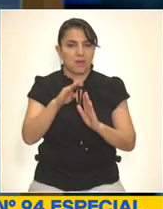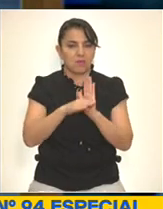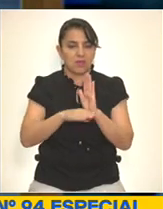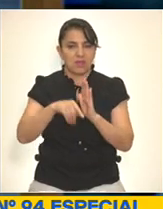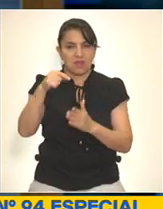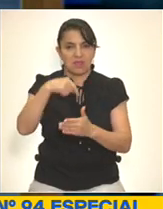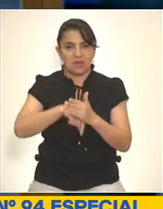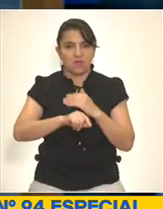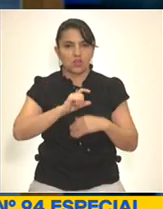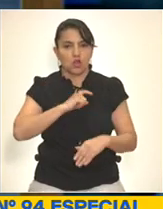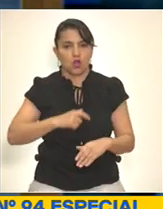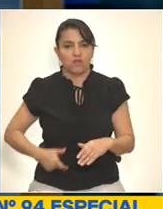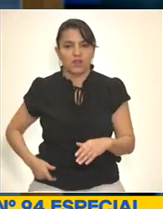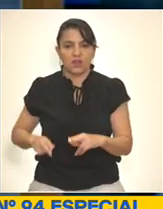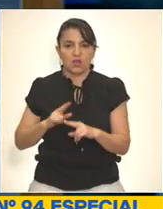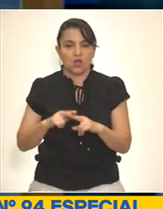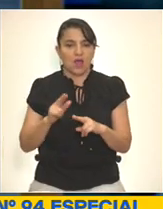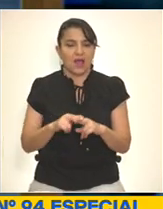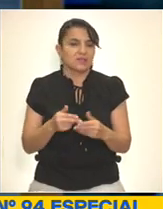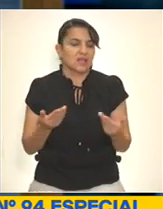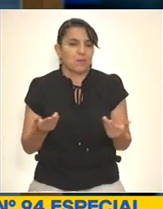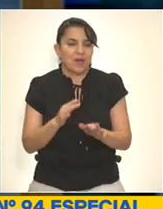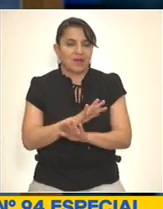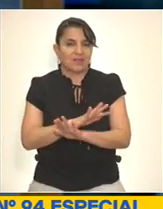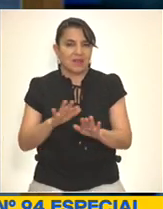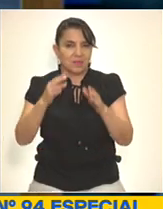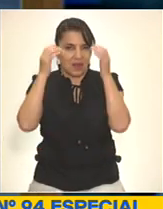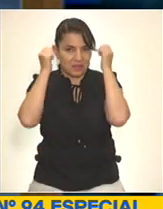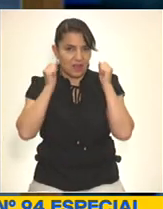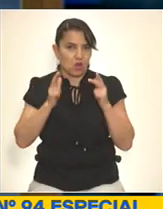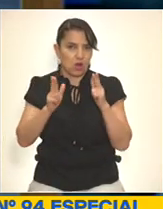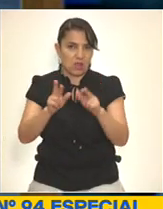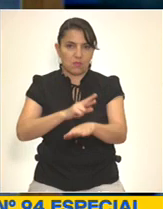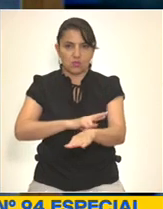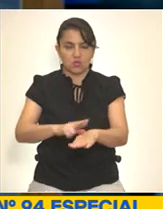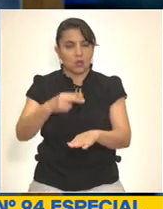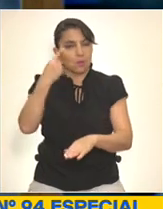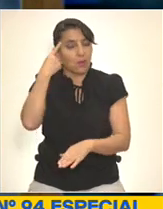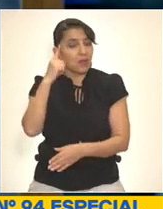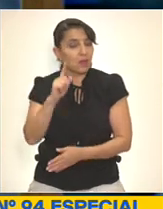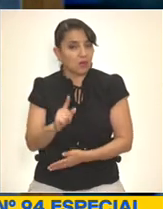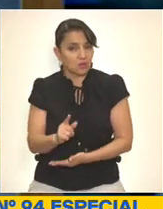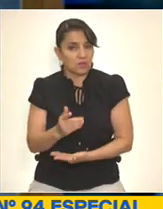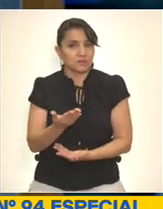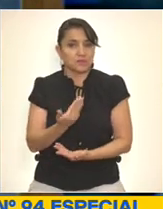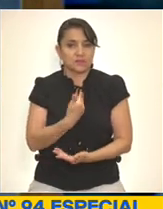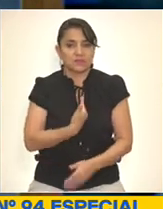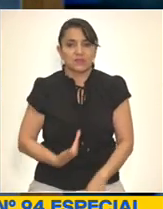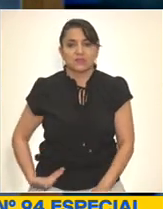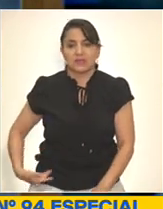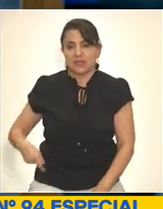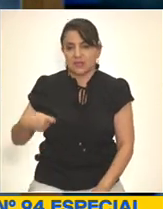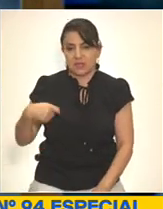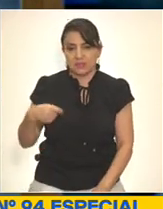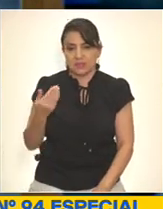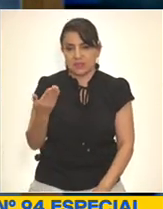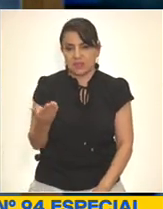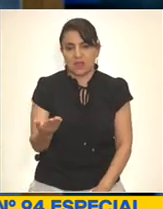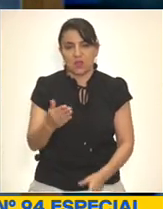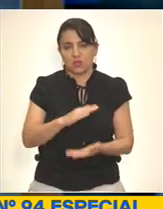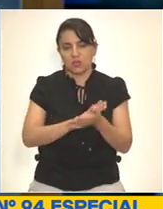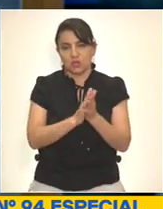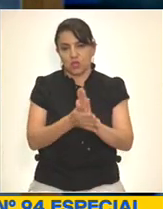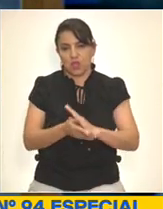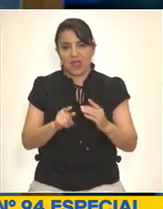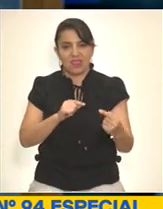terminar con el terrorismo en la macrozona sur. Sin embargo, presidente, todas estas